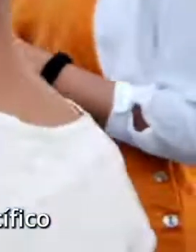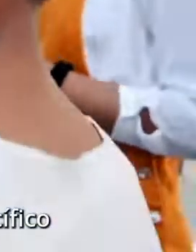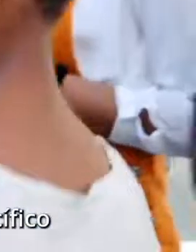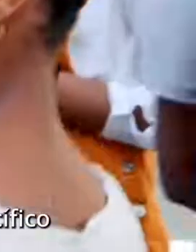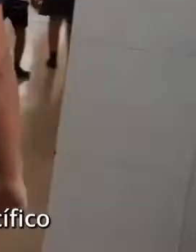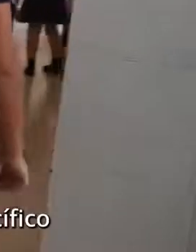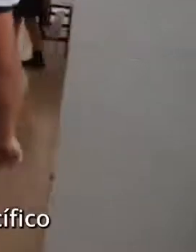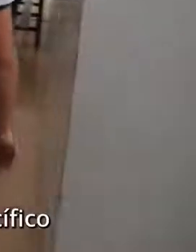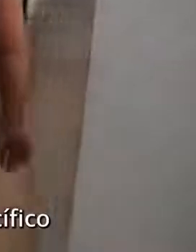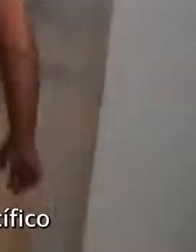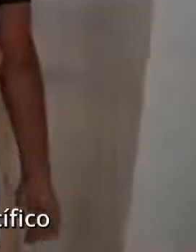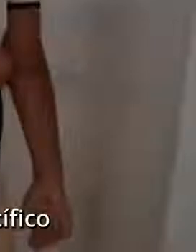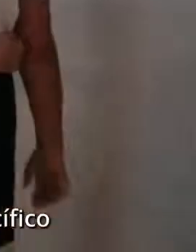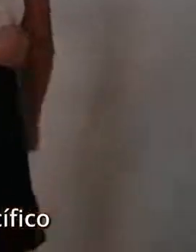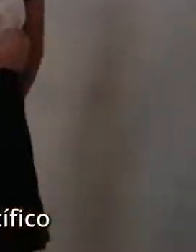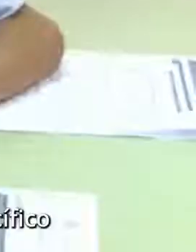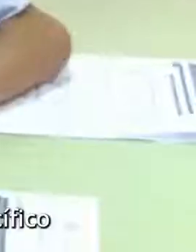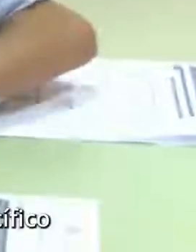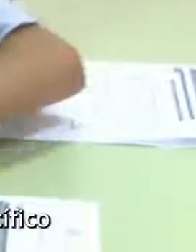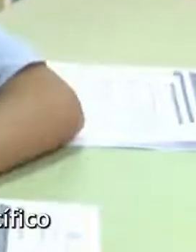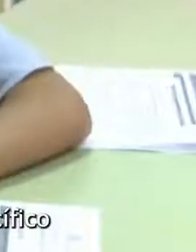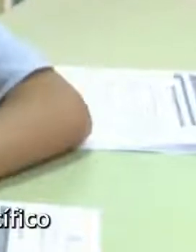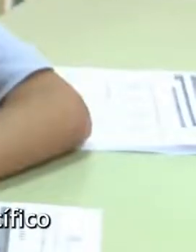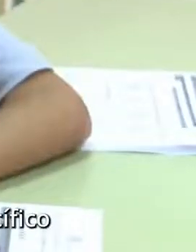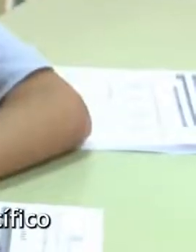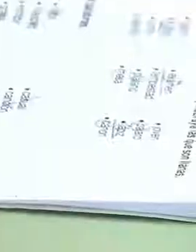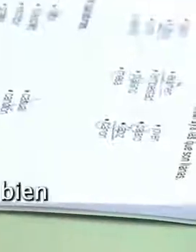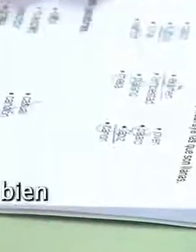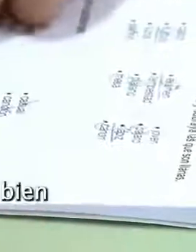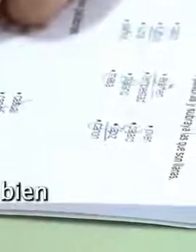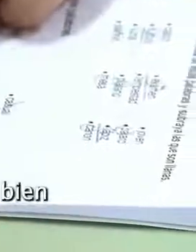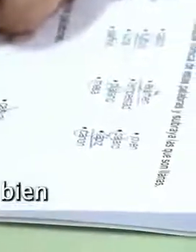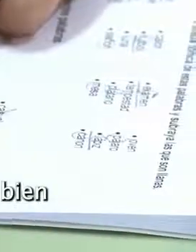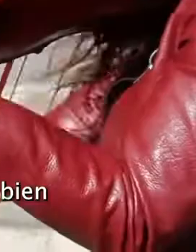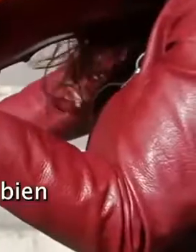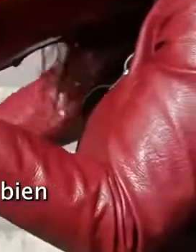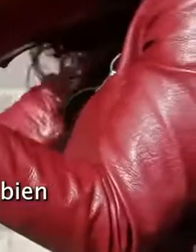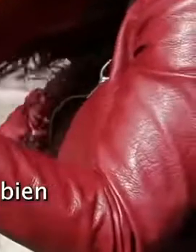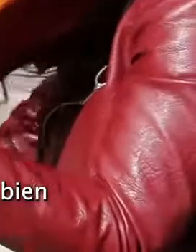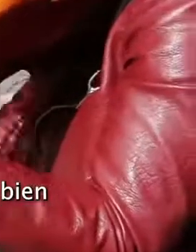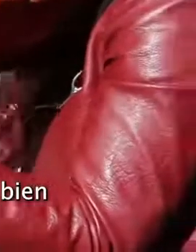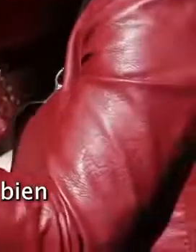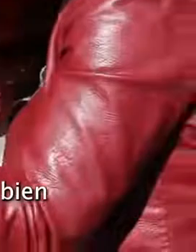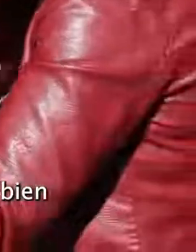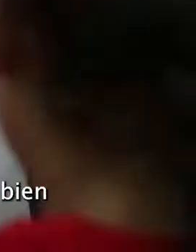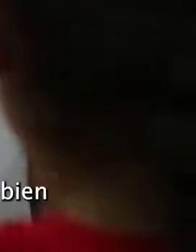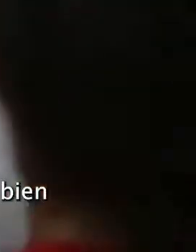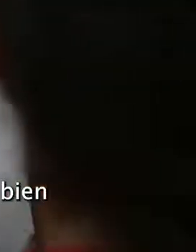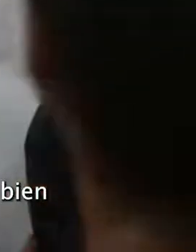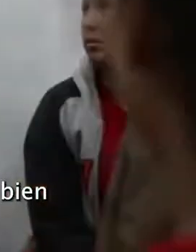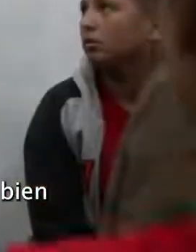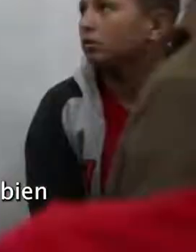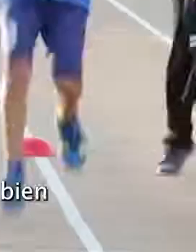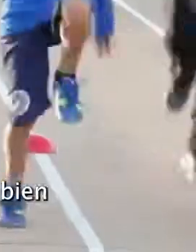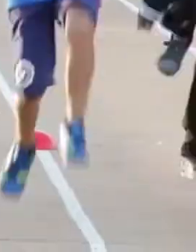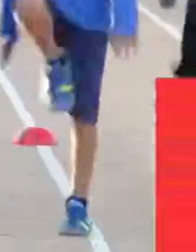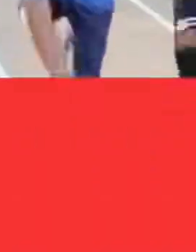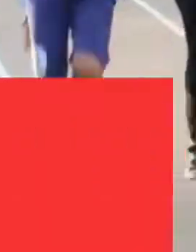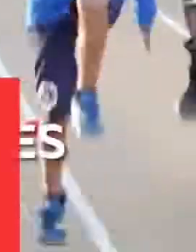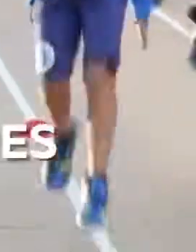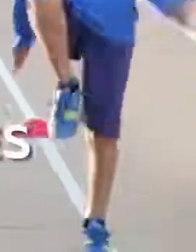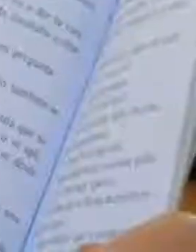Trabajamos por un mundo más inclusivo, justo, pacífico y sostenible a través de proyectos que fomentan el bien